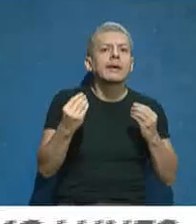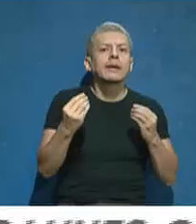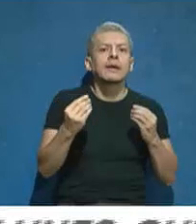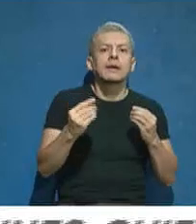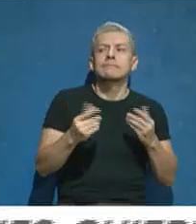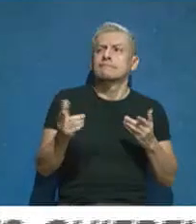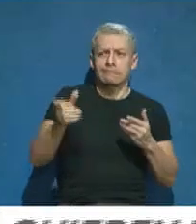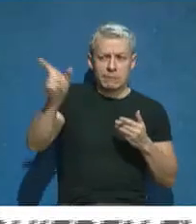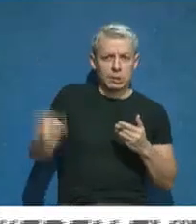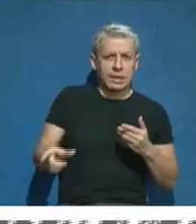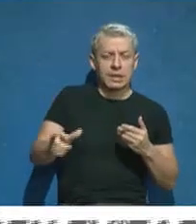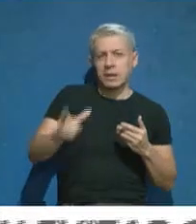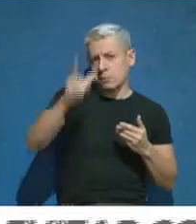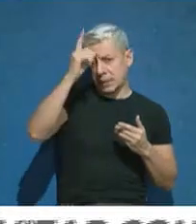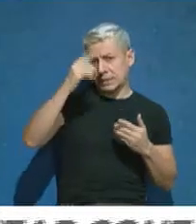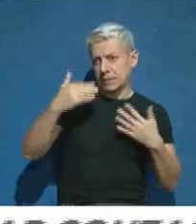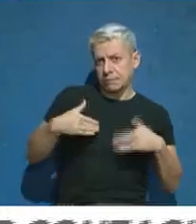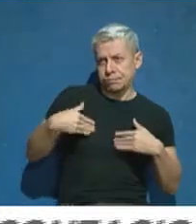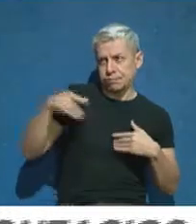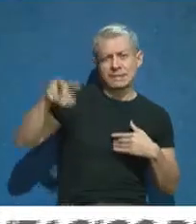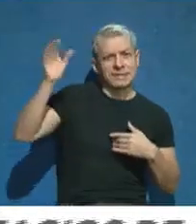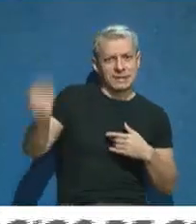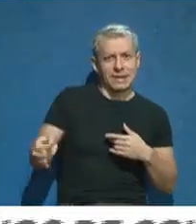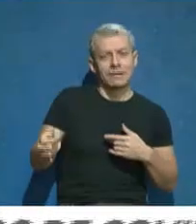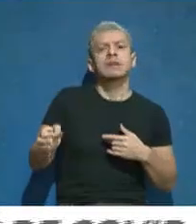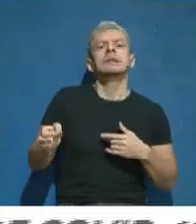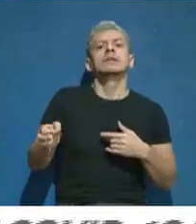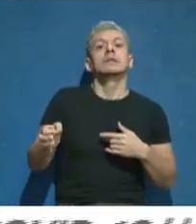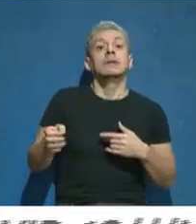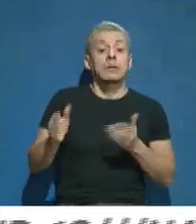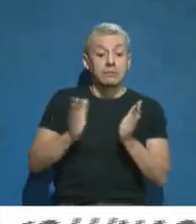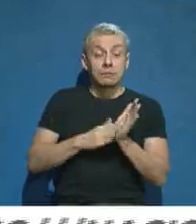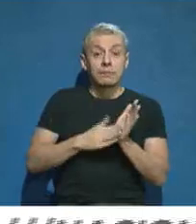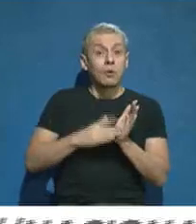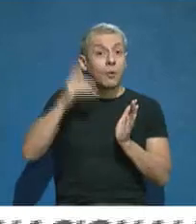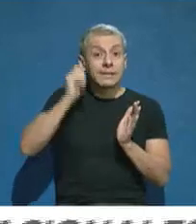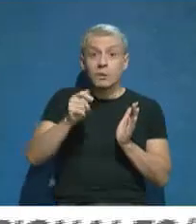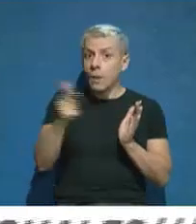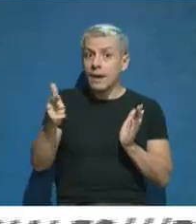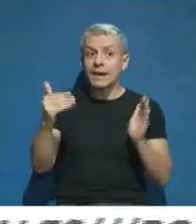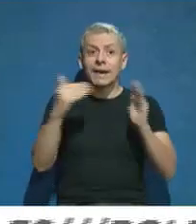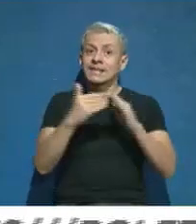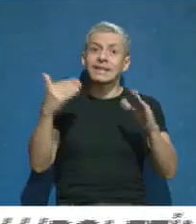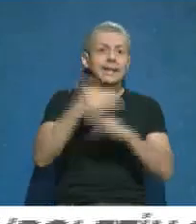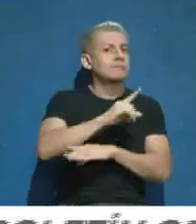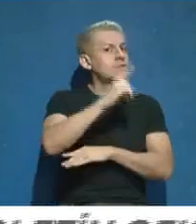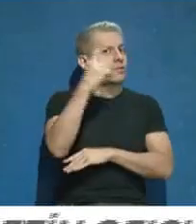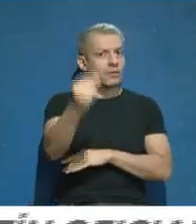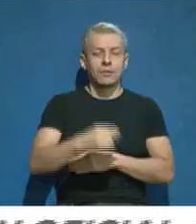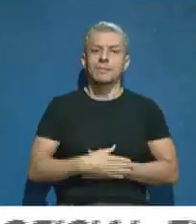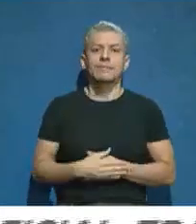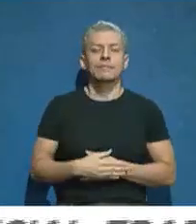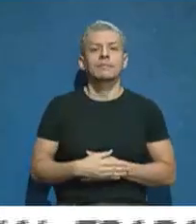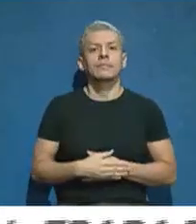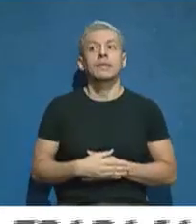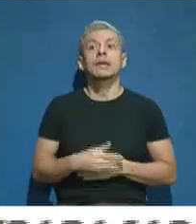policías, los uniformados de la Fuerza de Seguridad Oficial lo tienen claro, si no portan una orden de allanamiento, no entran. Y si solicitan autorización